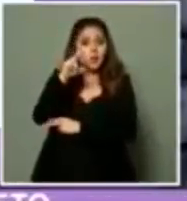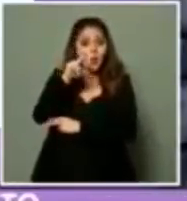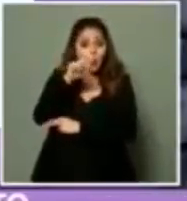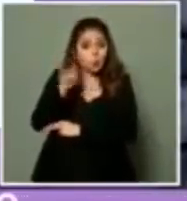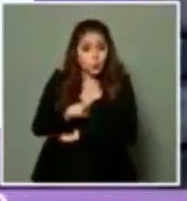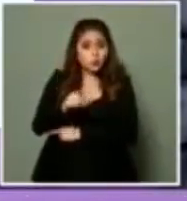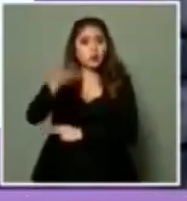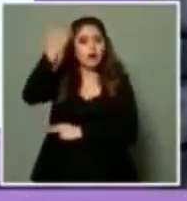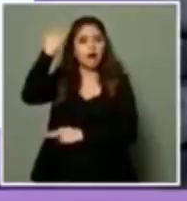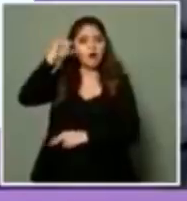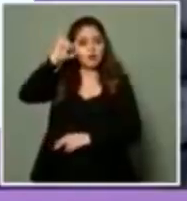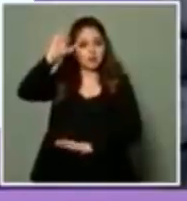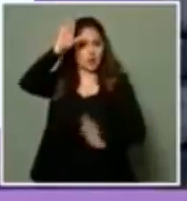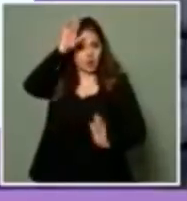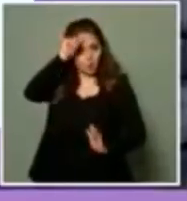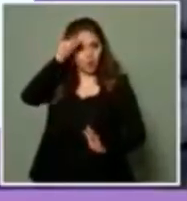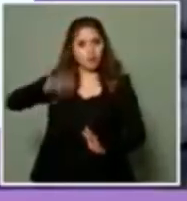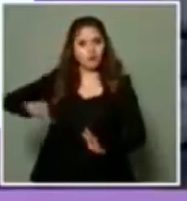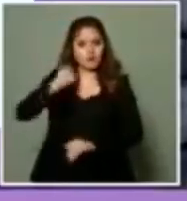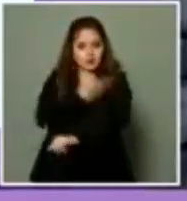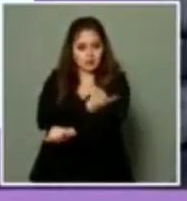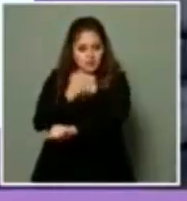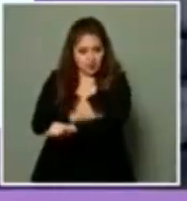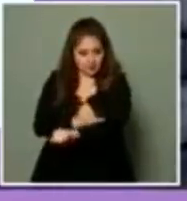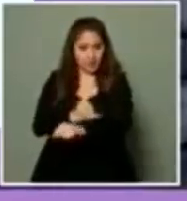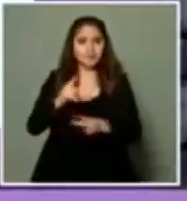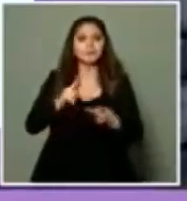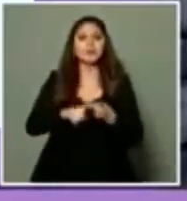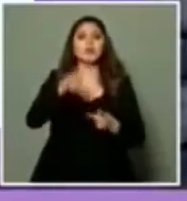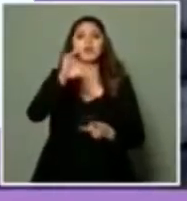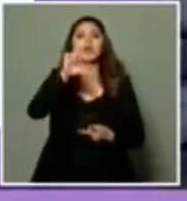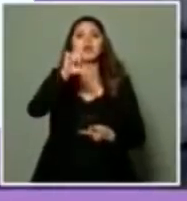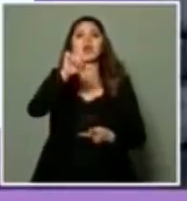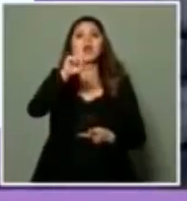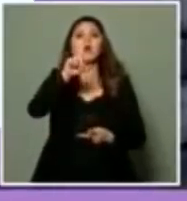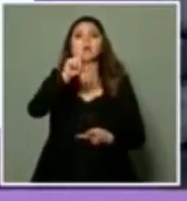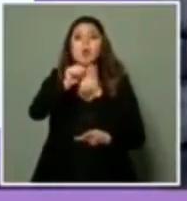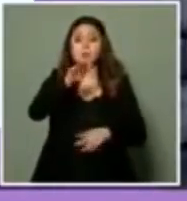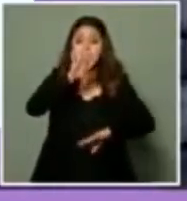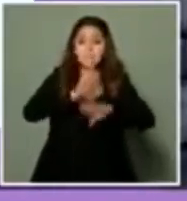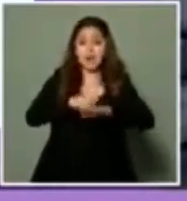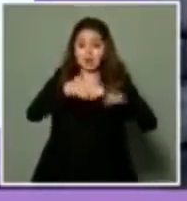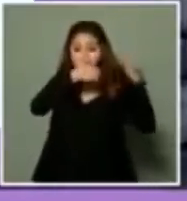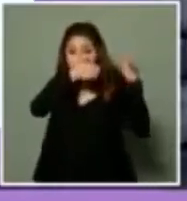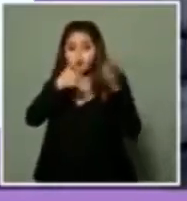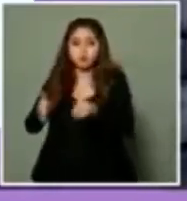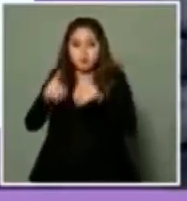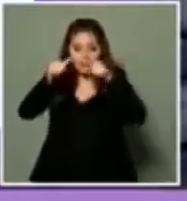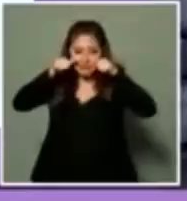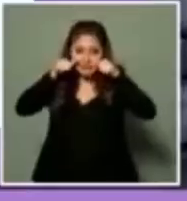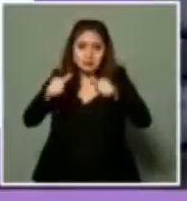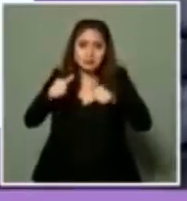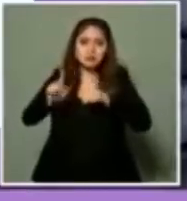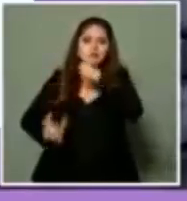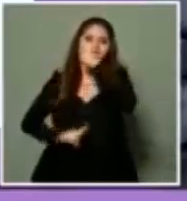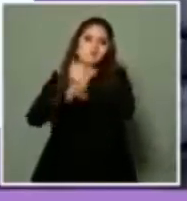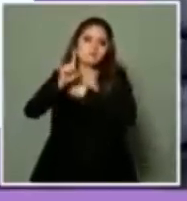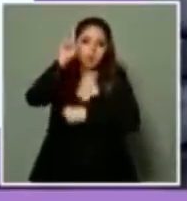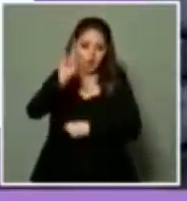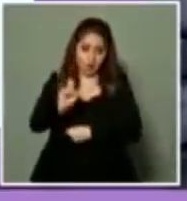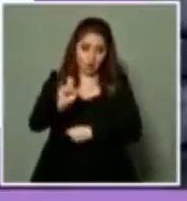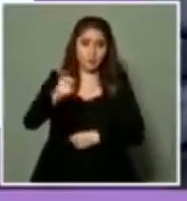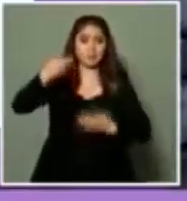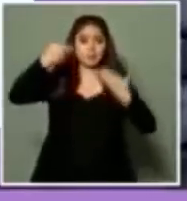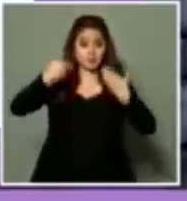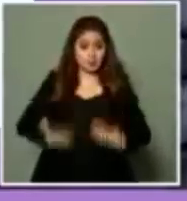con Iztapalapa. Para Claudia Sheinbaum, la prioridad es atender el problema del agua. Y desde la